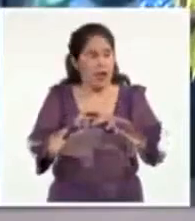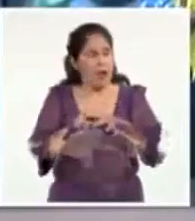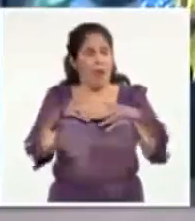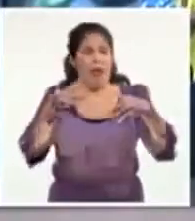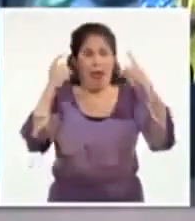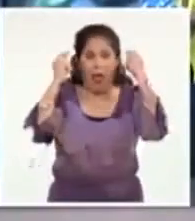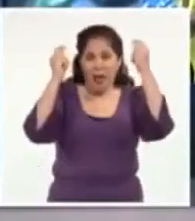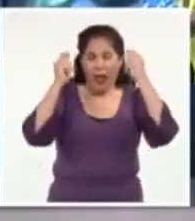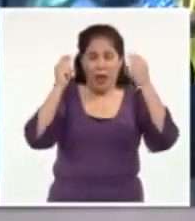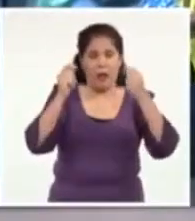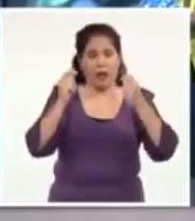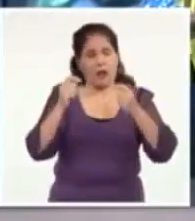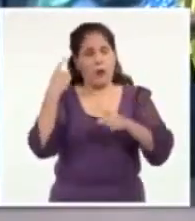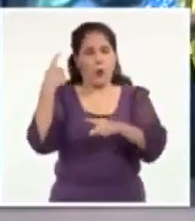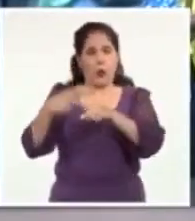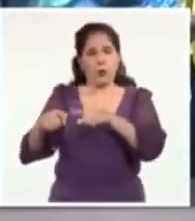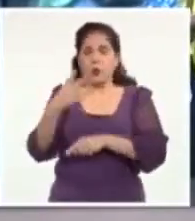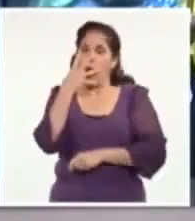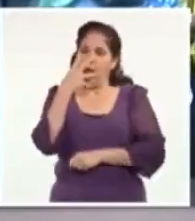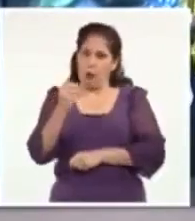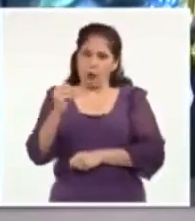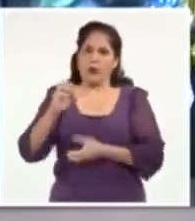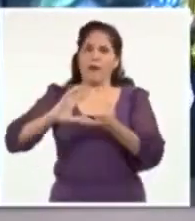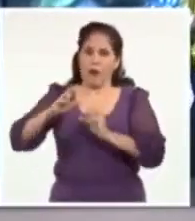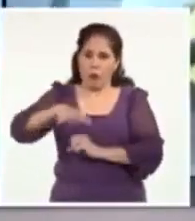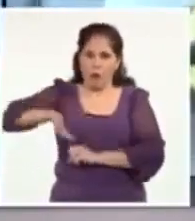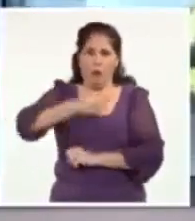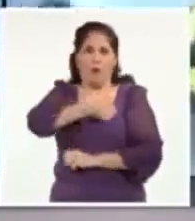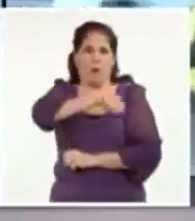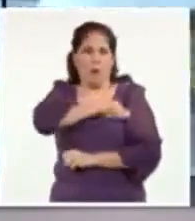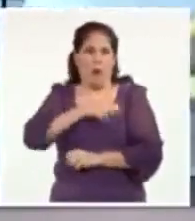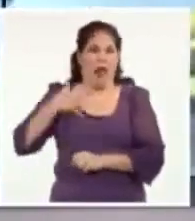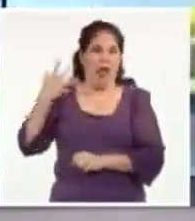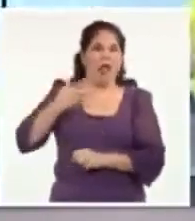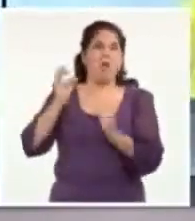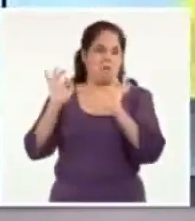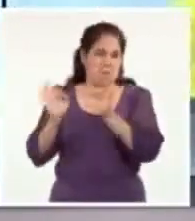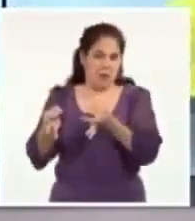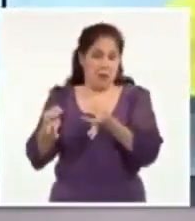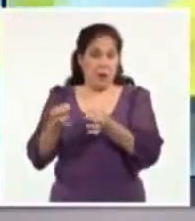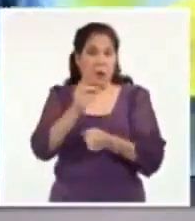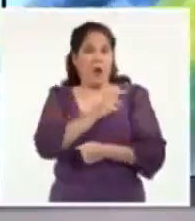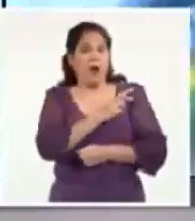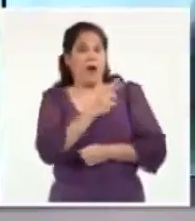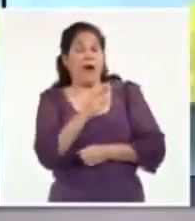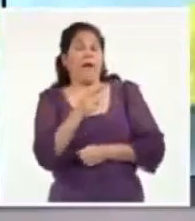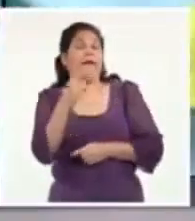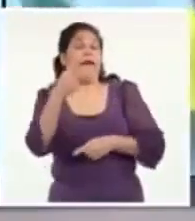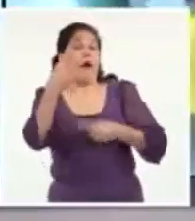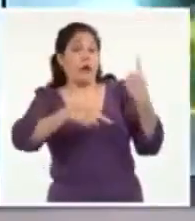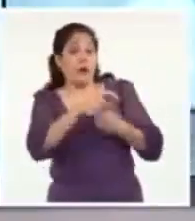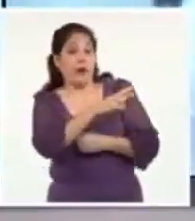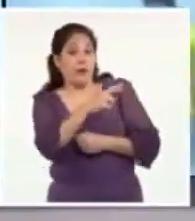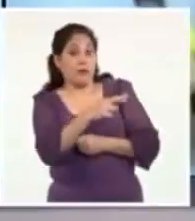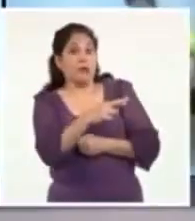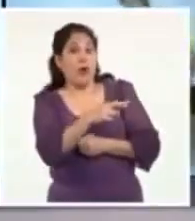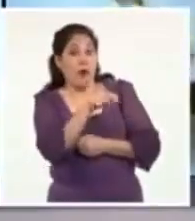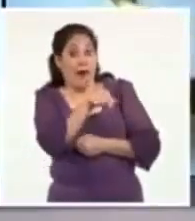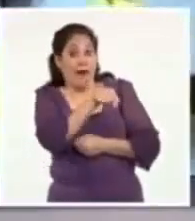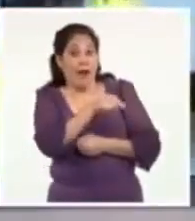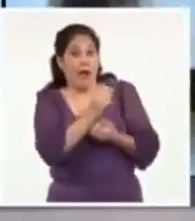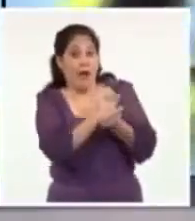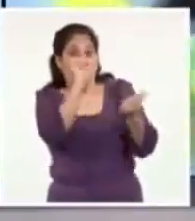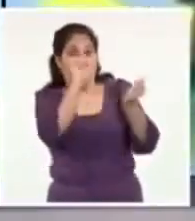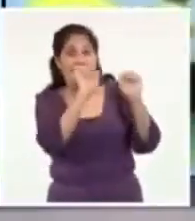hay quienes sacan ventaja política también se ha reiterado una fórmula si la derecha triunfa en urnas Pues que viva la